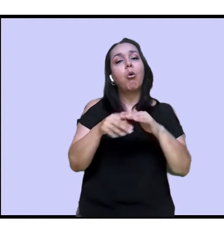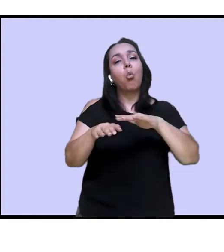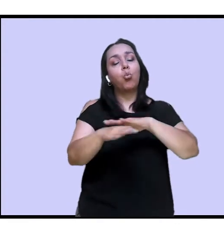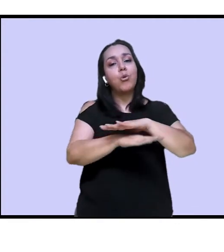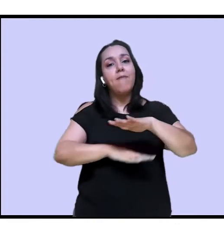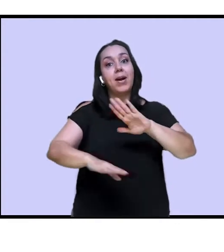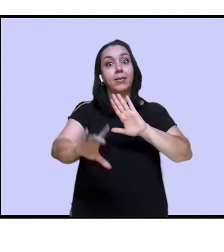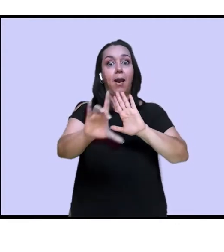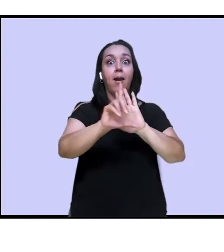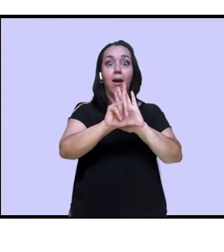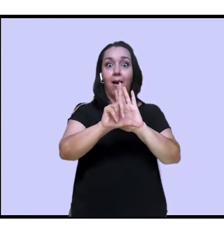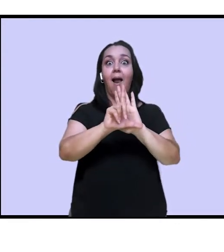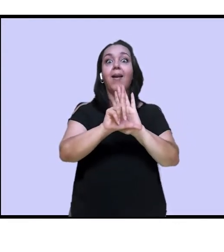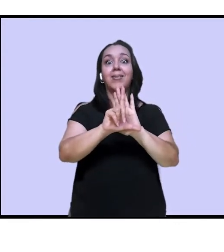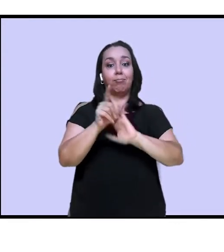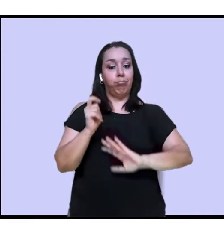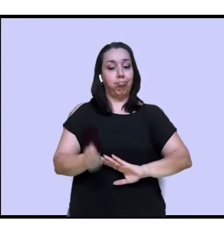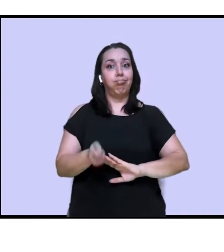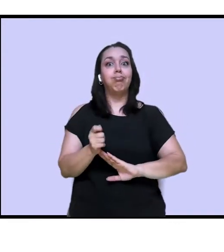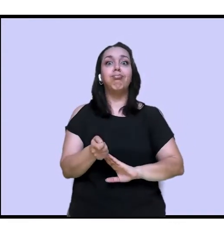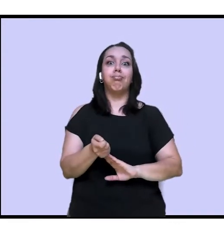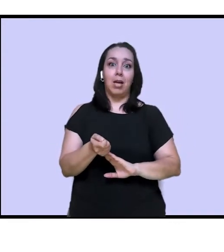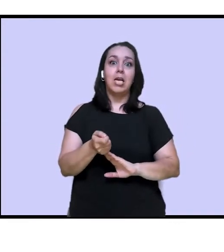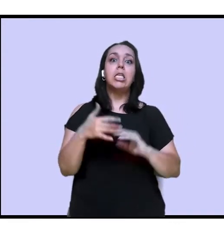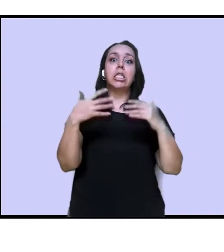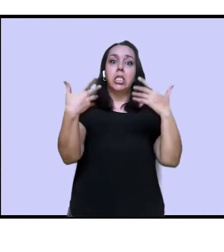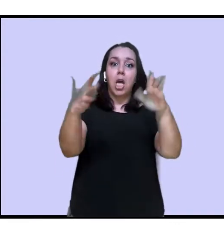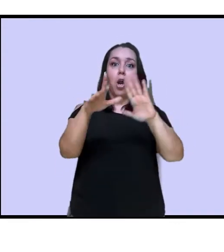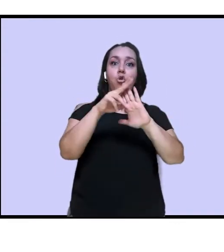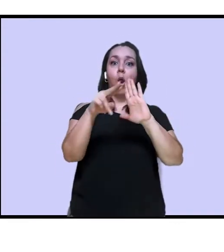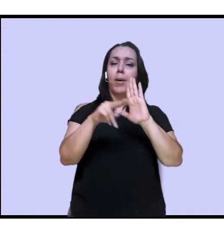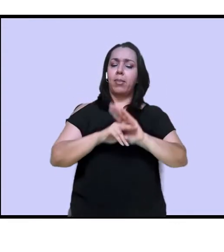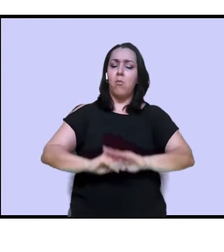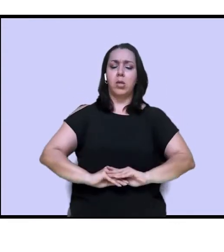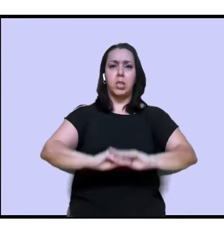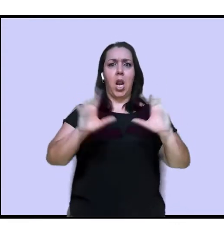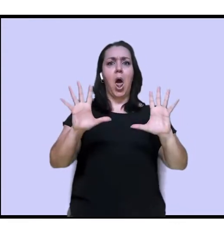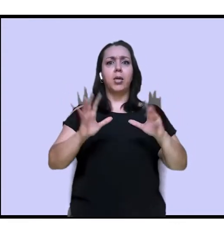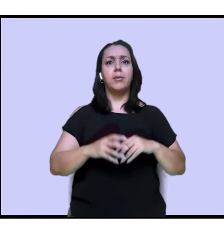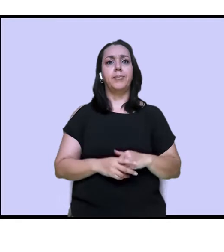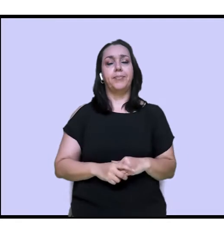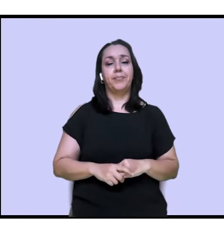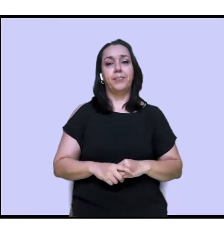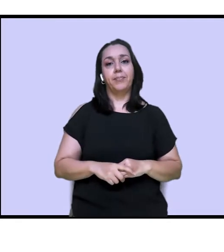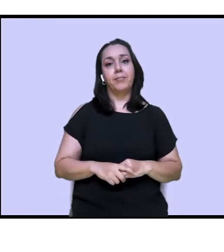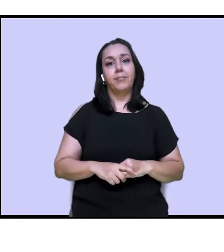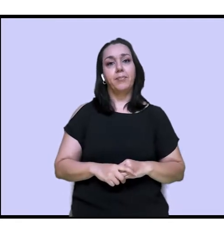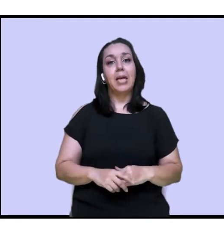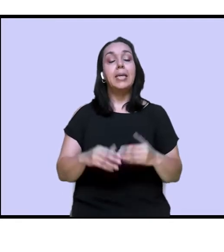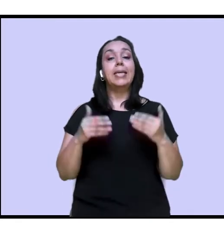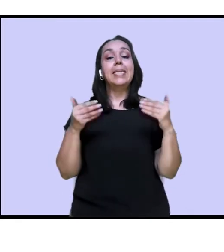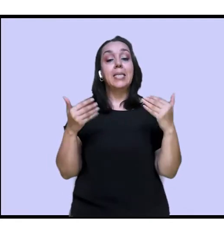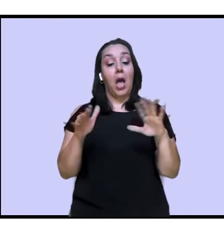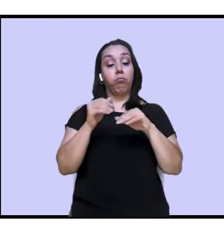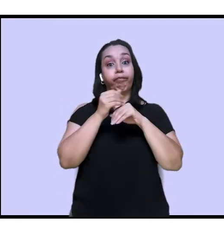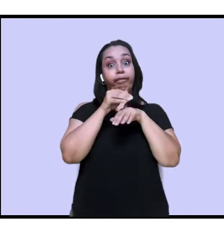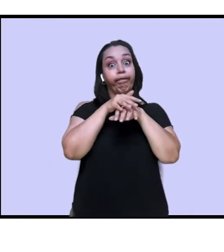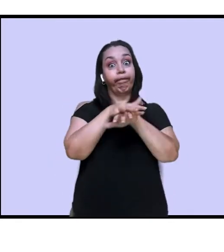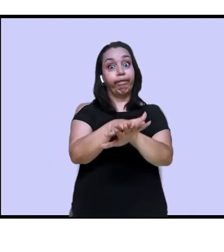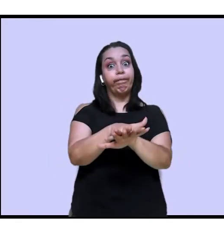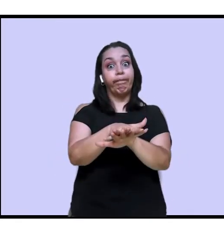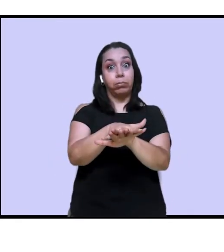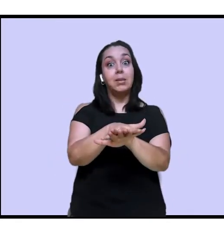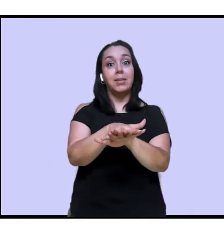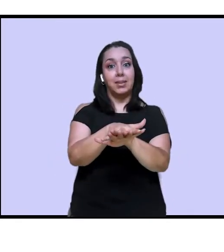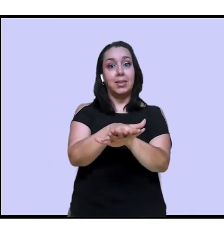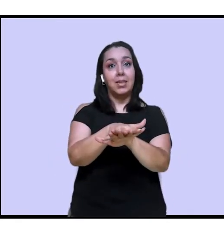desde una base legal, ¿verdad?, desde normativas claras. Sin embargo, la